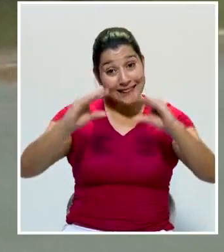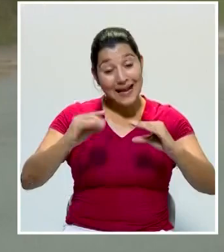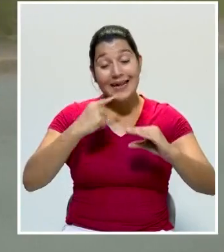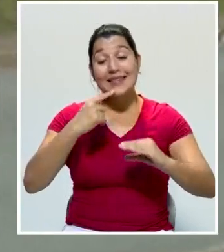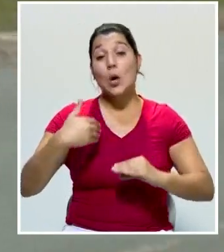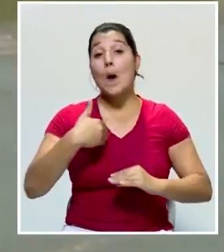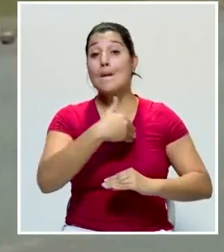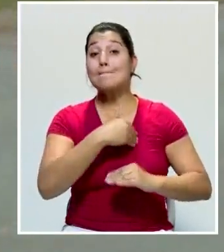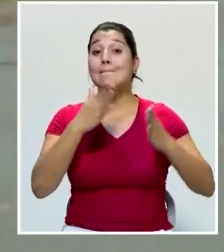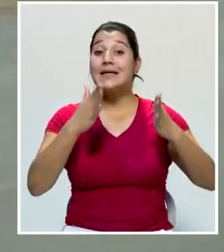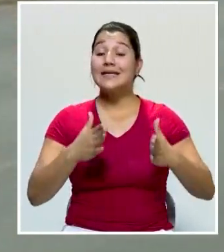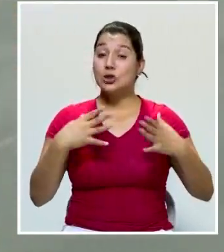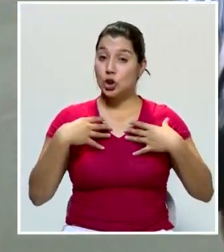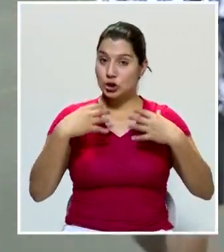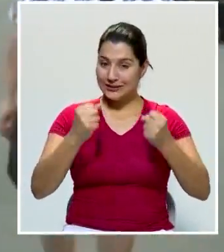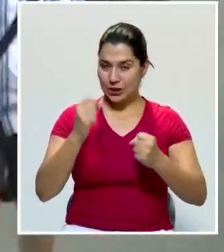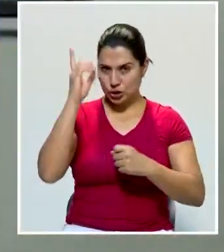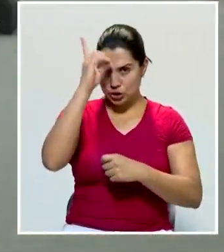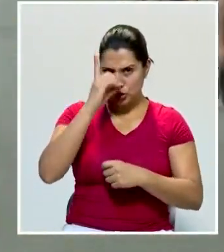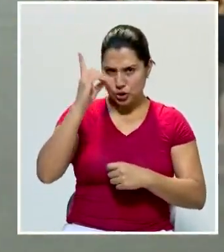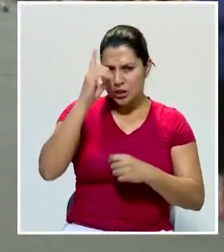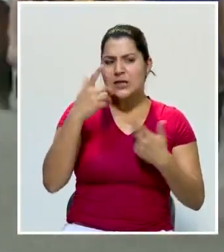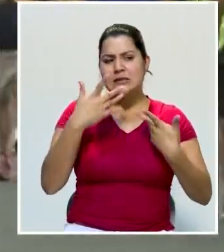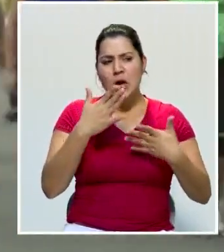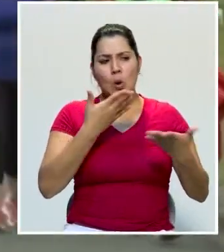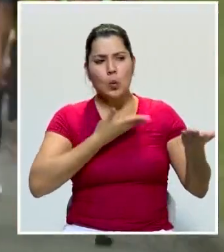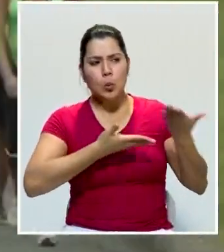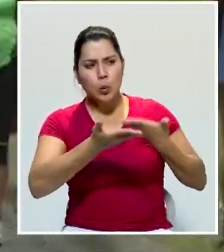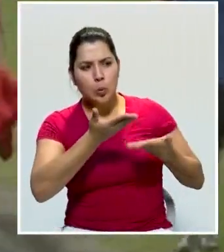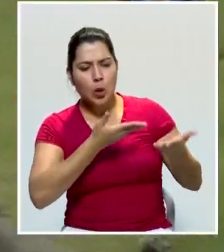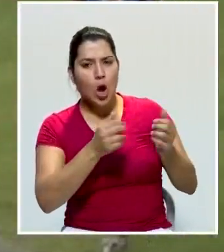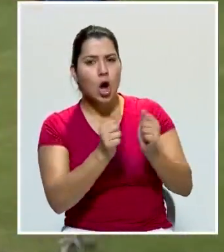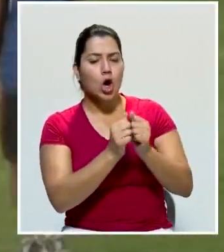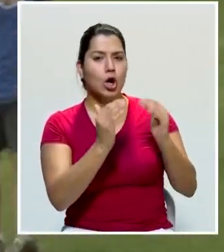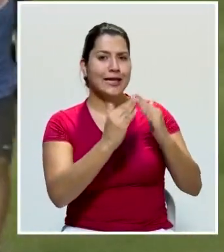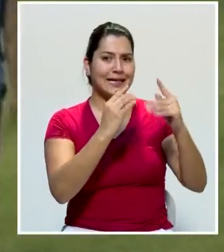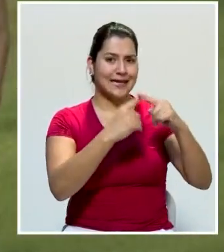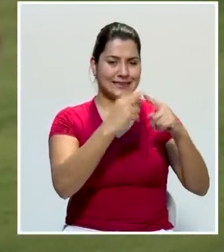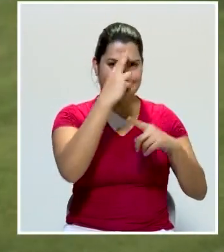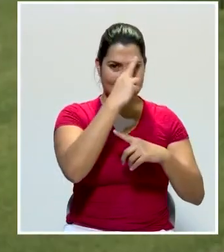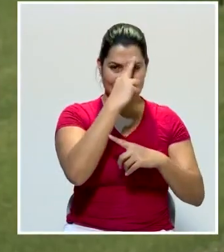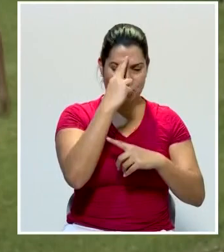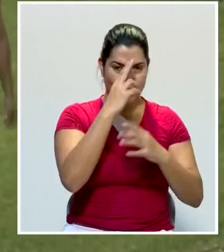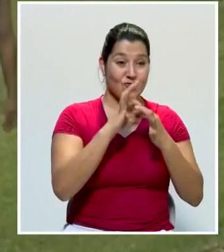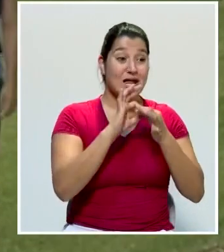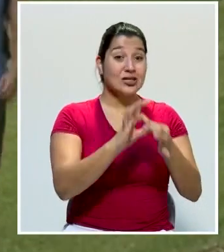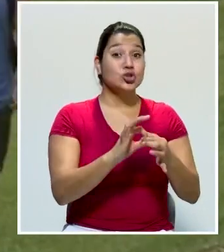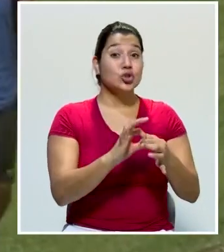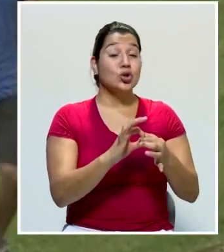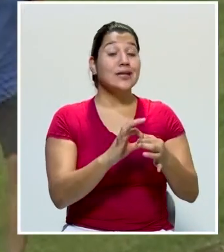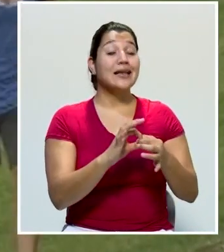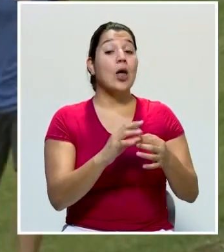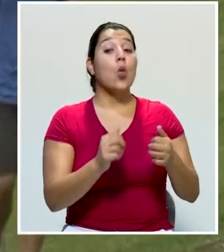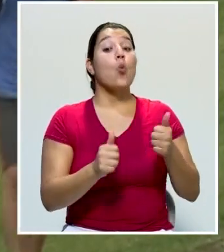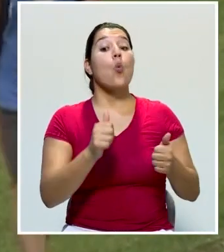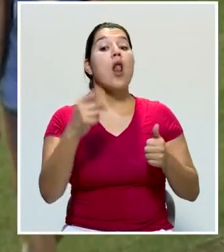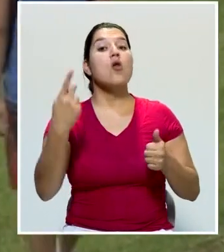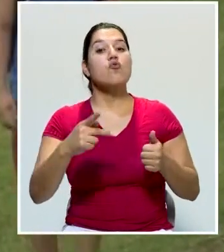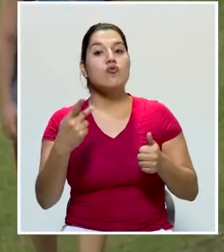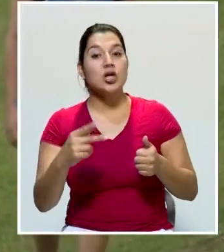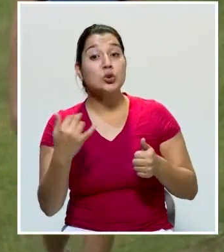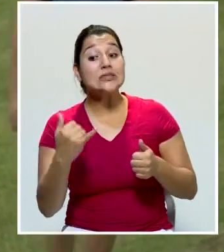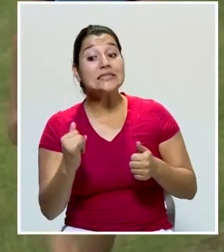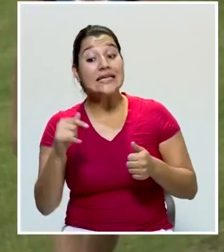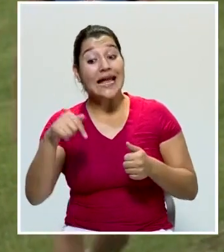Salud, Daniel Salas, han mantenido diálogos con la Conferencia Episcopal sobre el riesgo de celebrar la romería